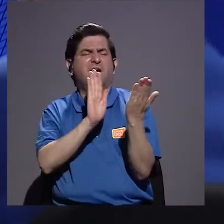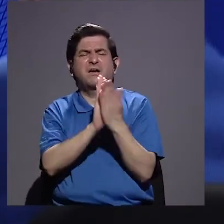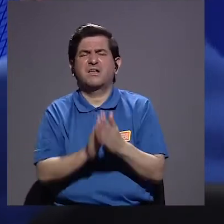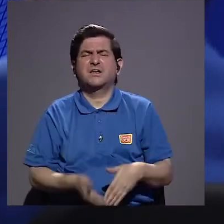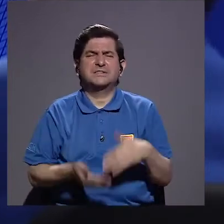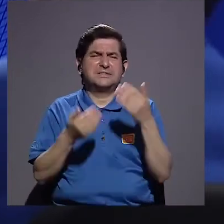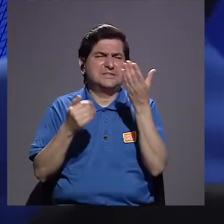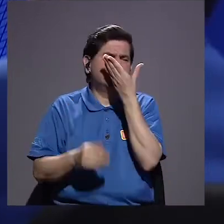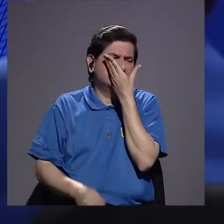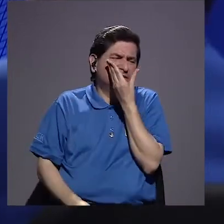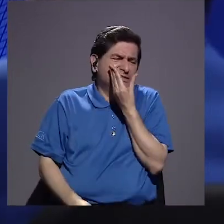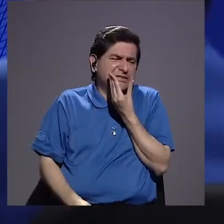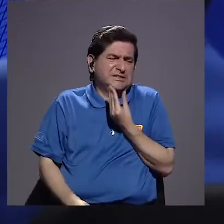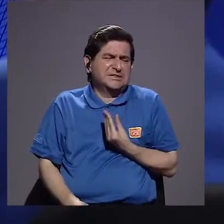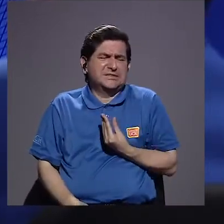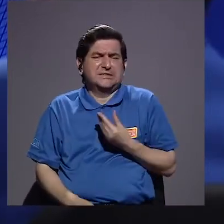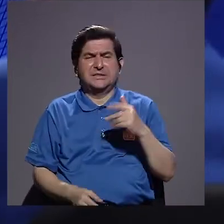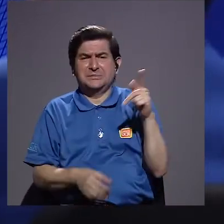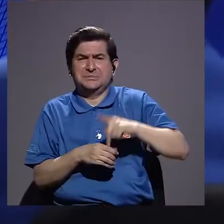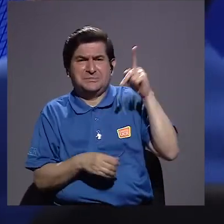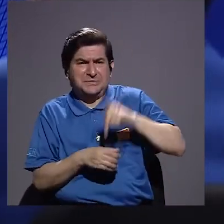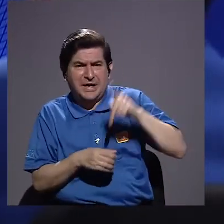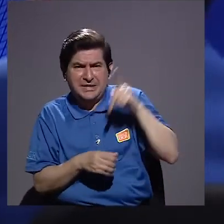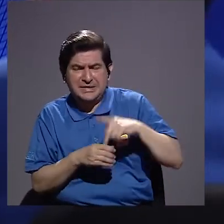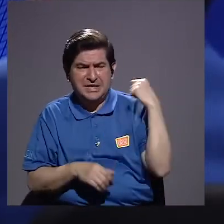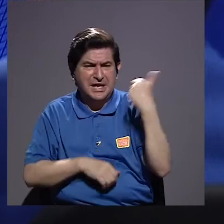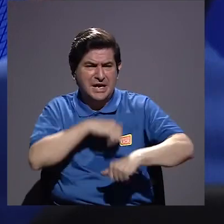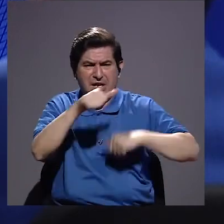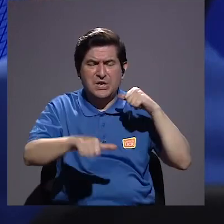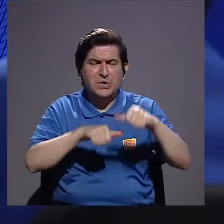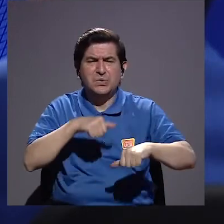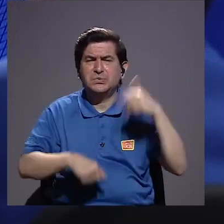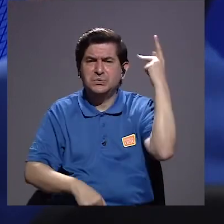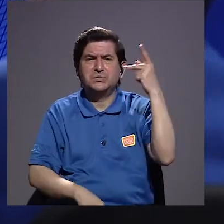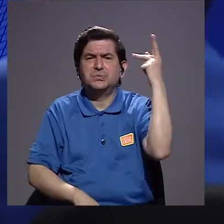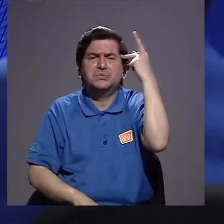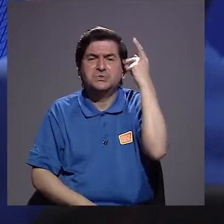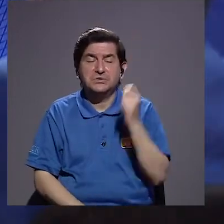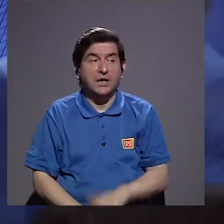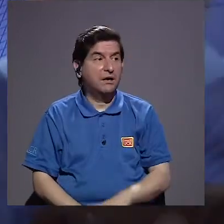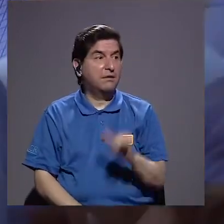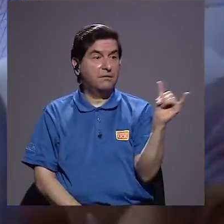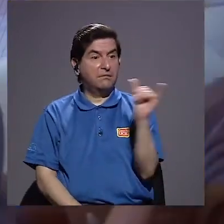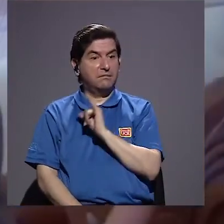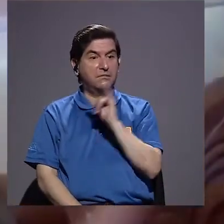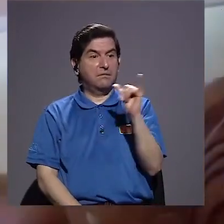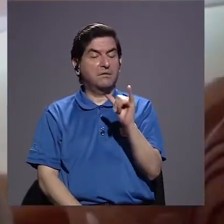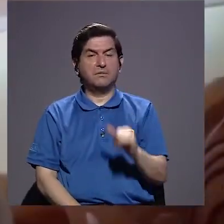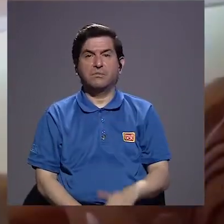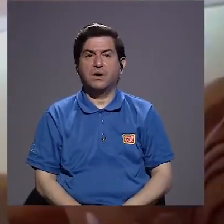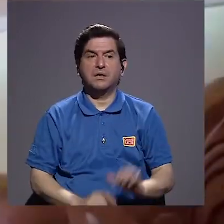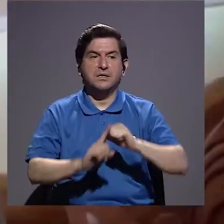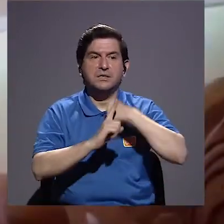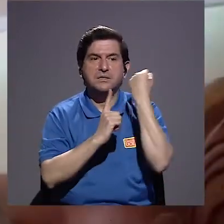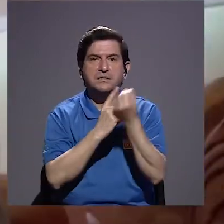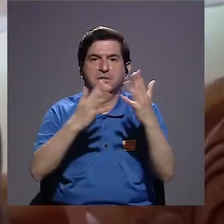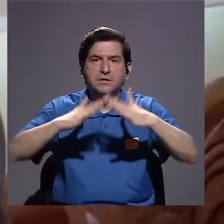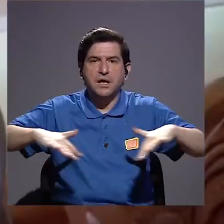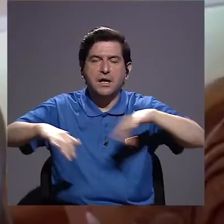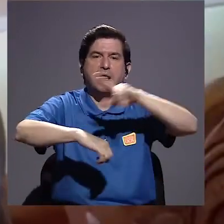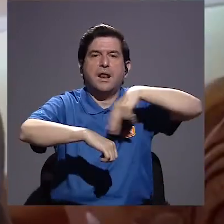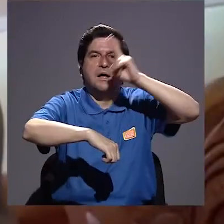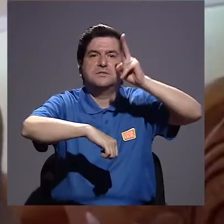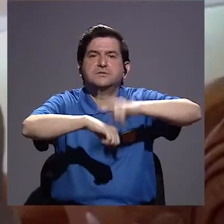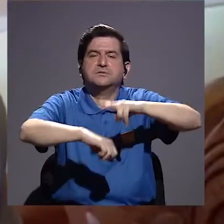lo que se sufre cuando se participa en las luchas políticas, que es lo mismo que pasa en el